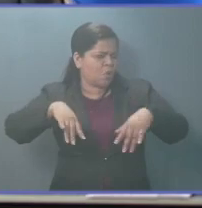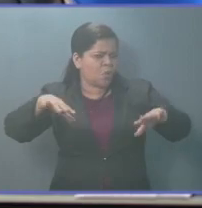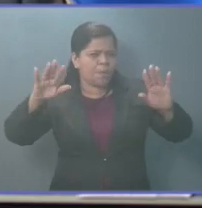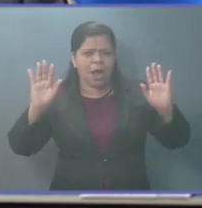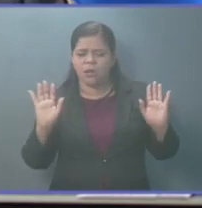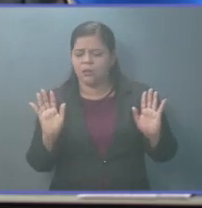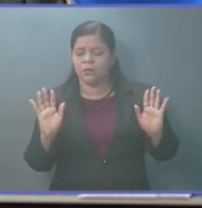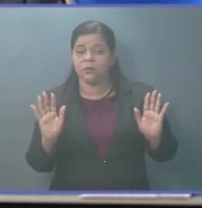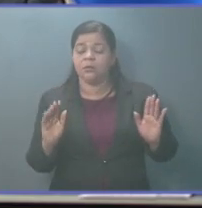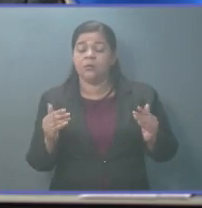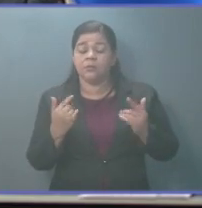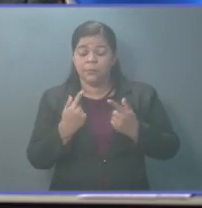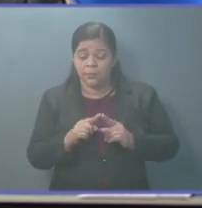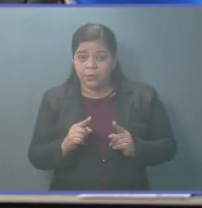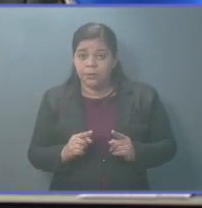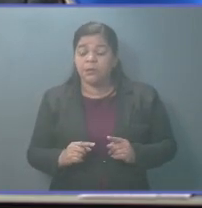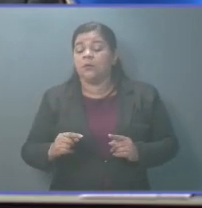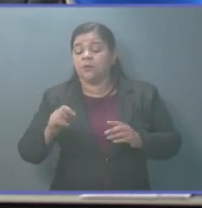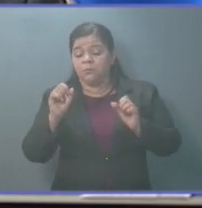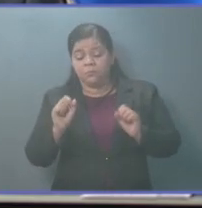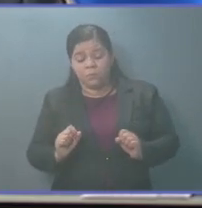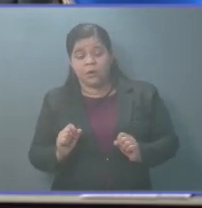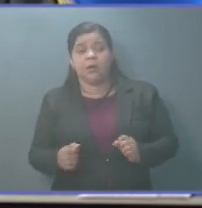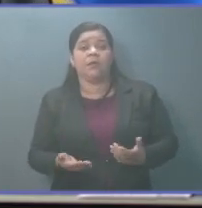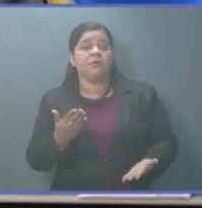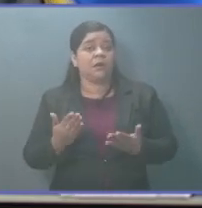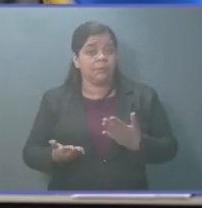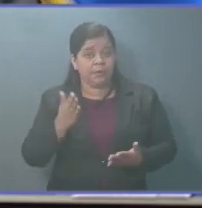proporcional, dejando abierta la posibilidad de repetirlo.